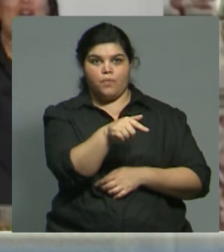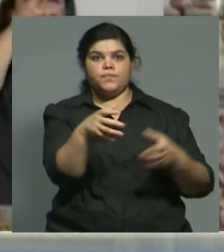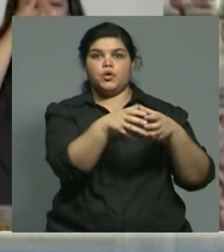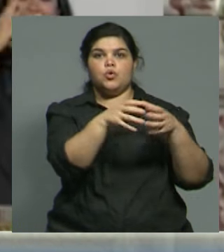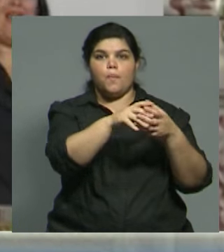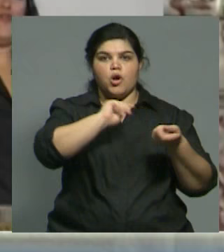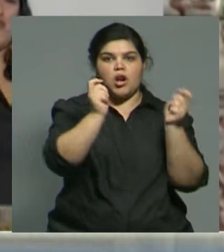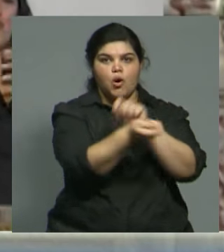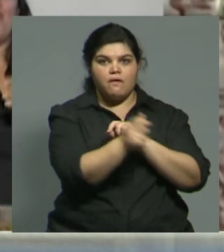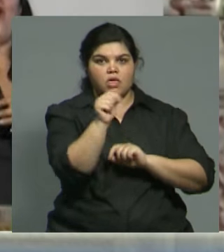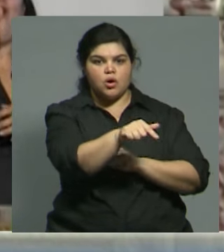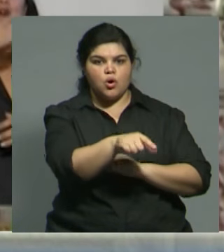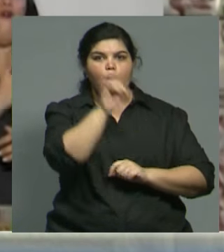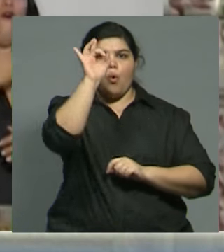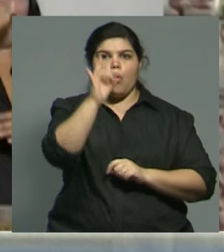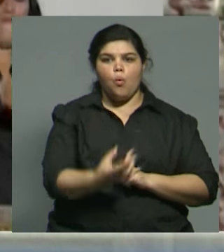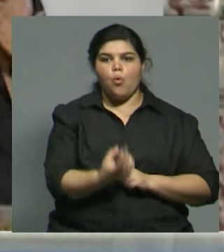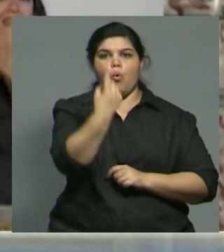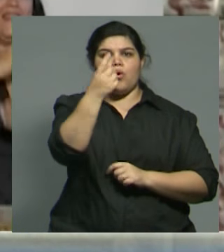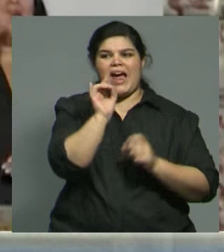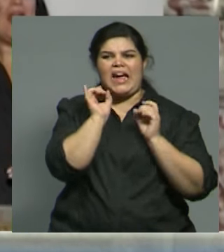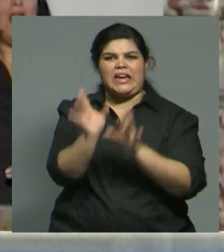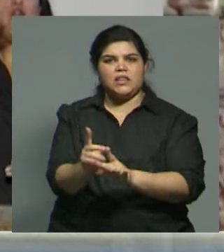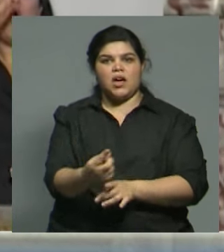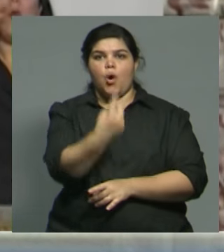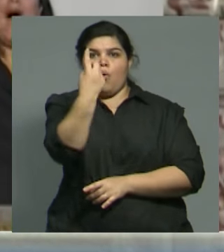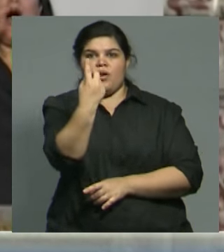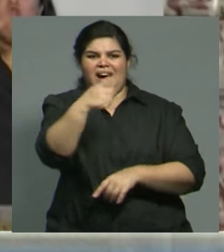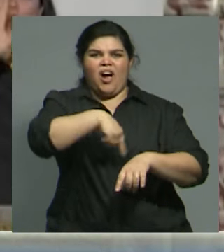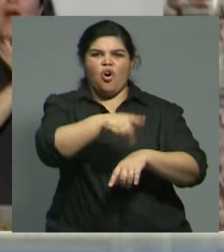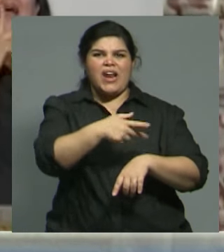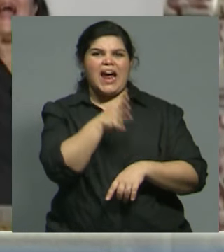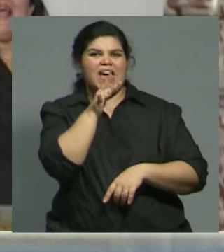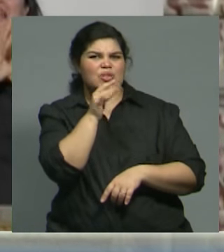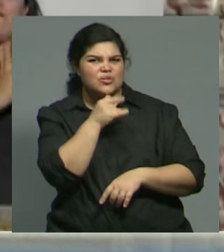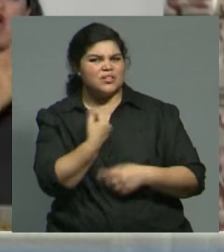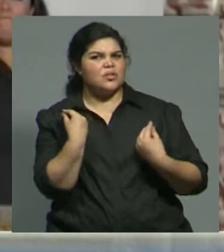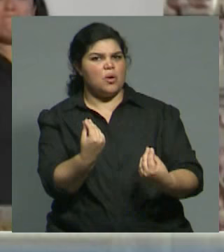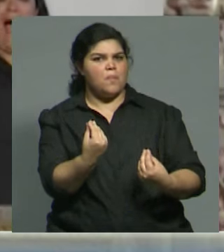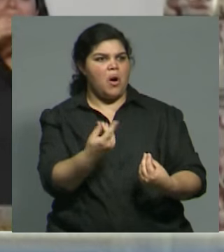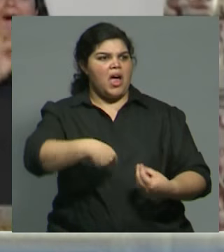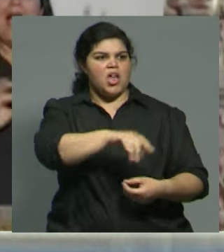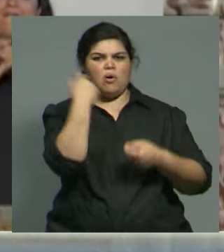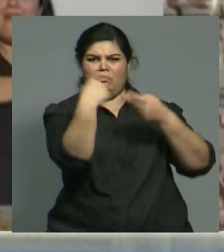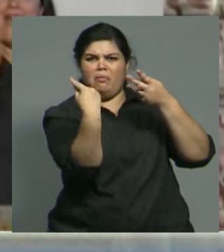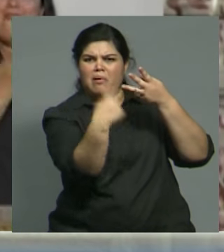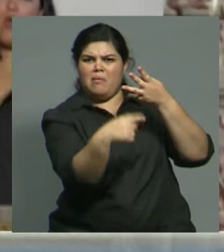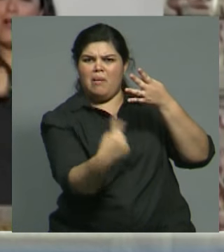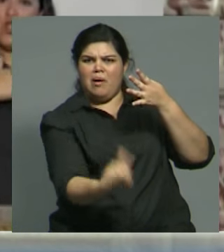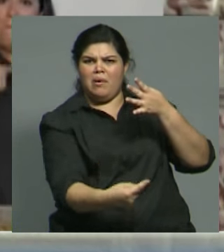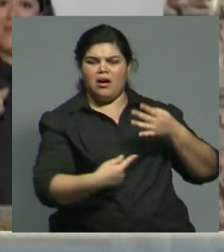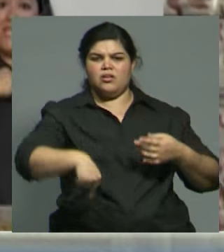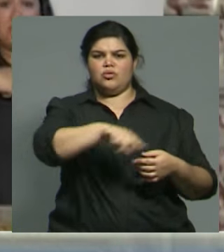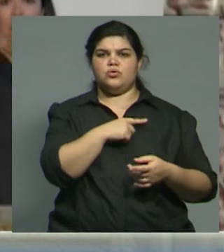no hicieron una sola autocrítica. En 14 horas. Ellos no hicieron ningún error. O sea, todo esto que estamos